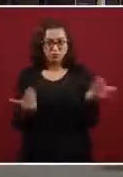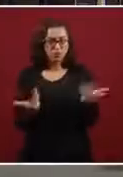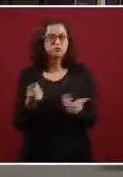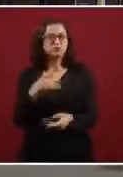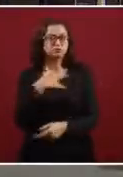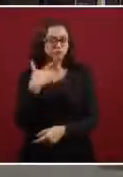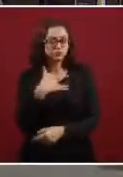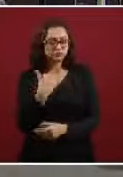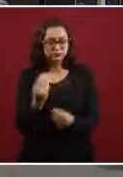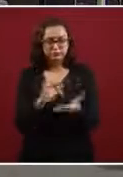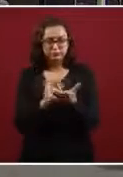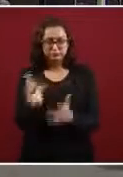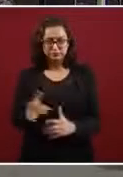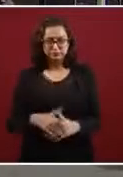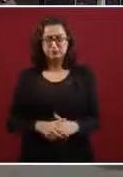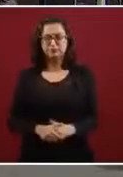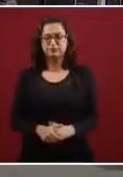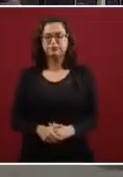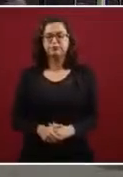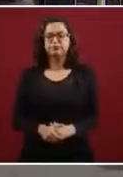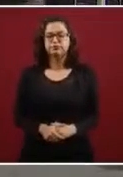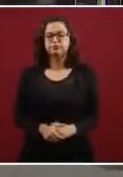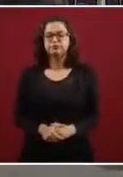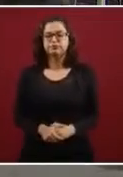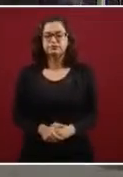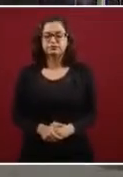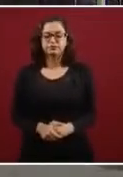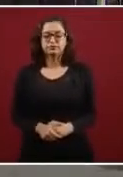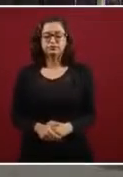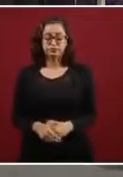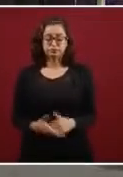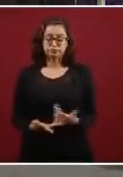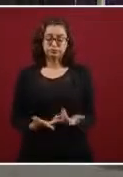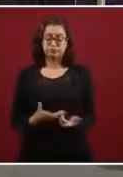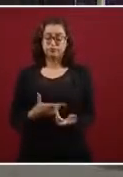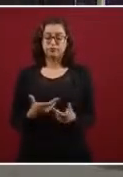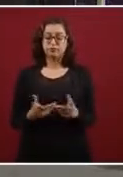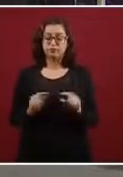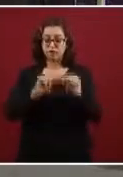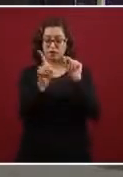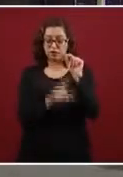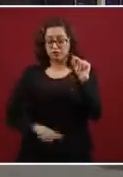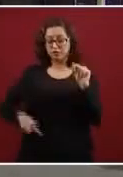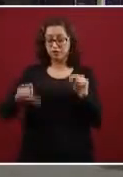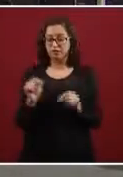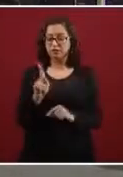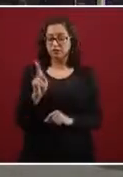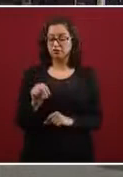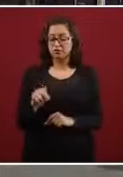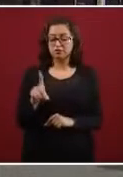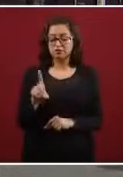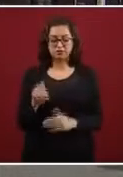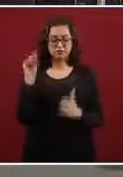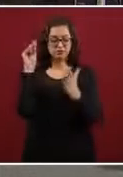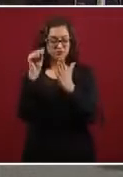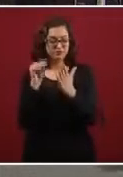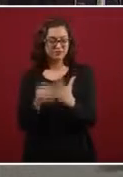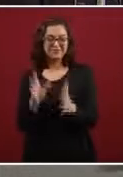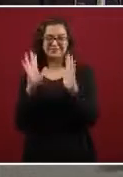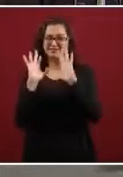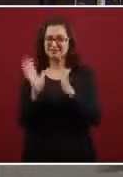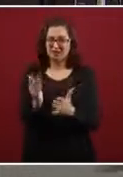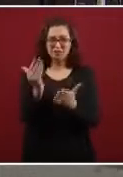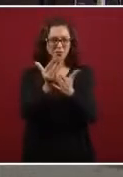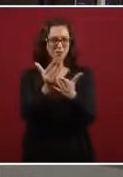Nosotros tenemos ya en el plan de desarrollo contemplado una serie de